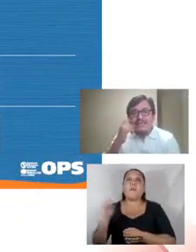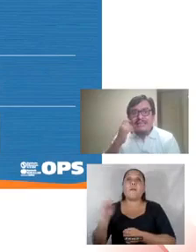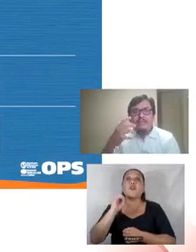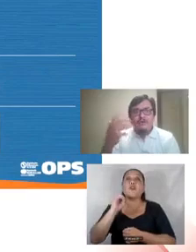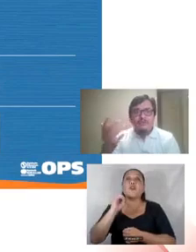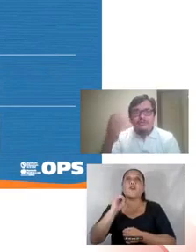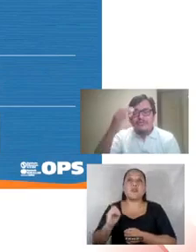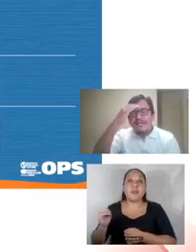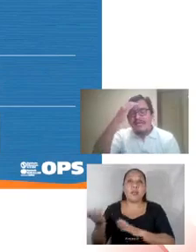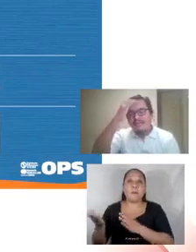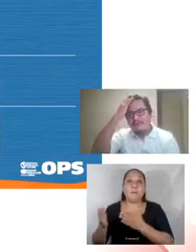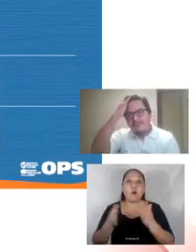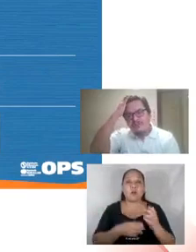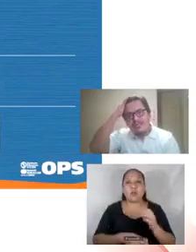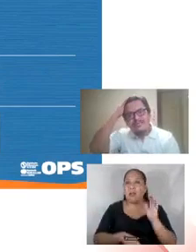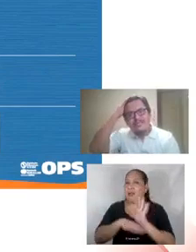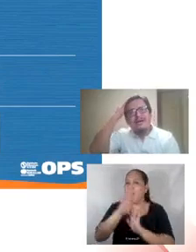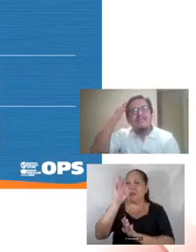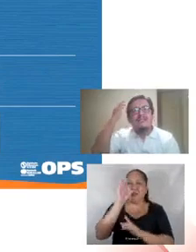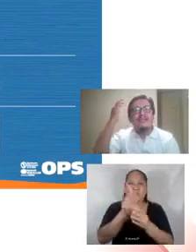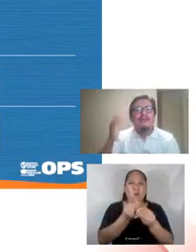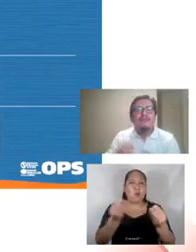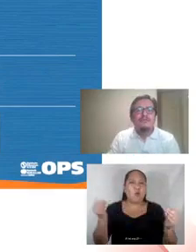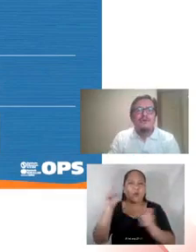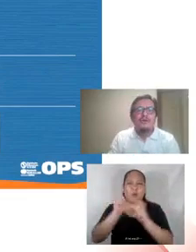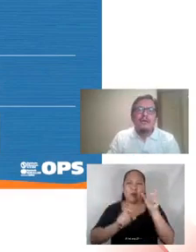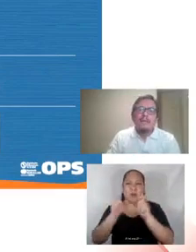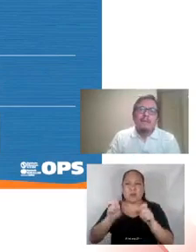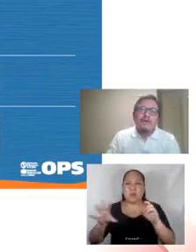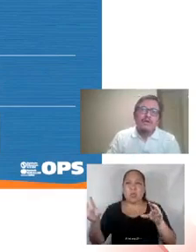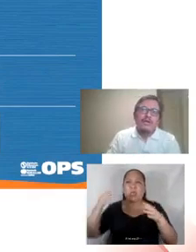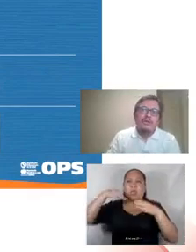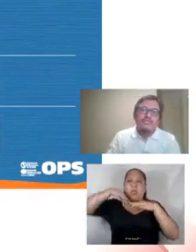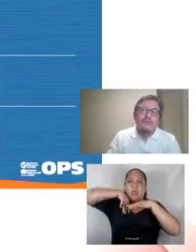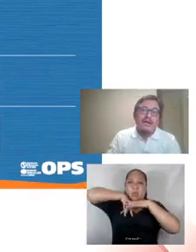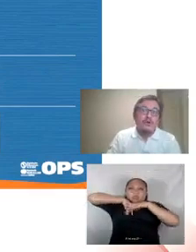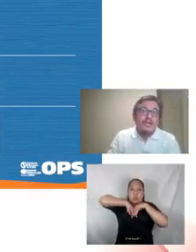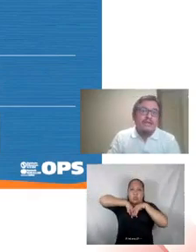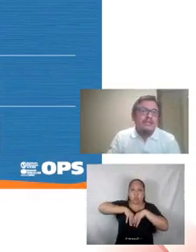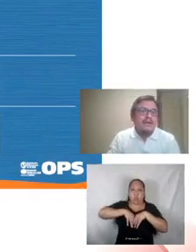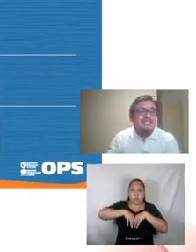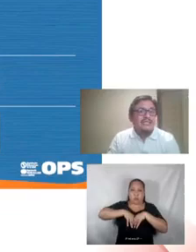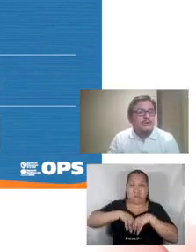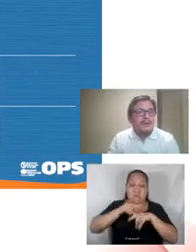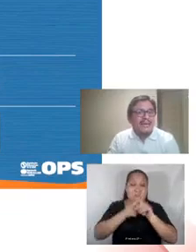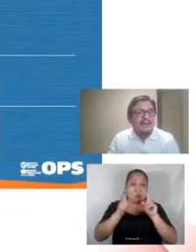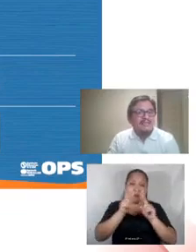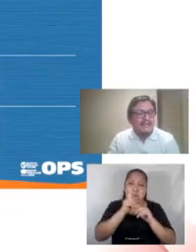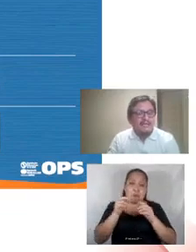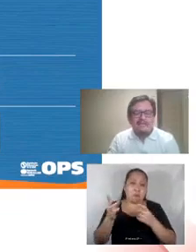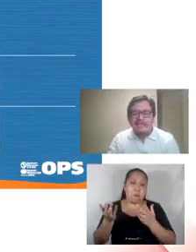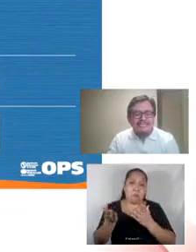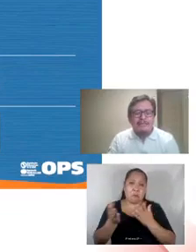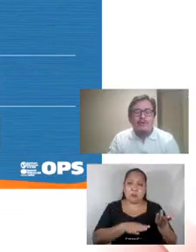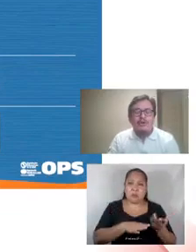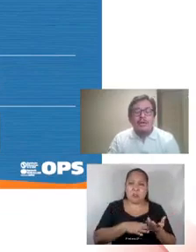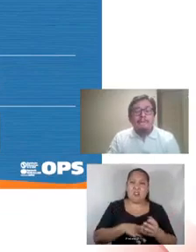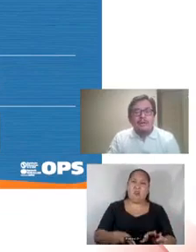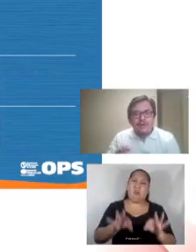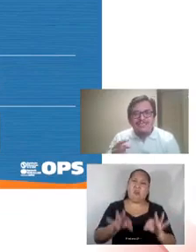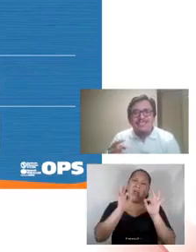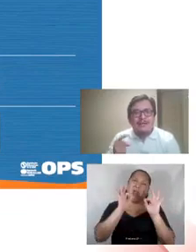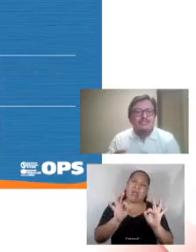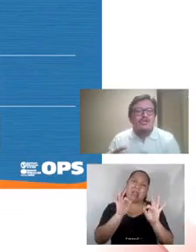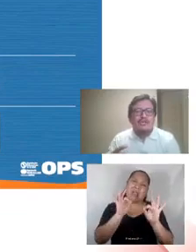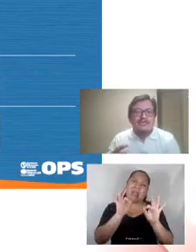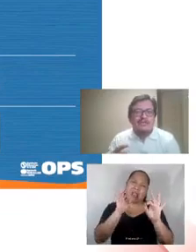un altísimo porcentaje de personas que van a tener la infección, pero que no se van a morir ni van a hacer formas graves, es altísimo.